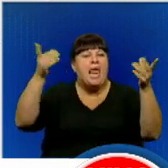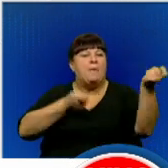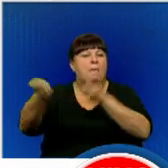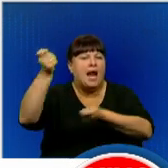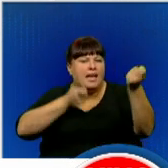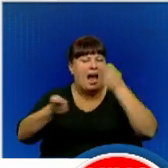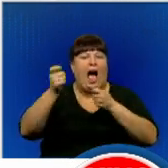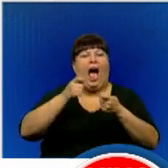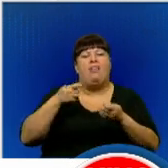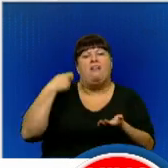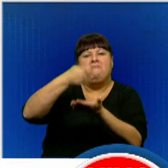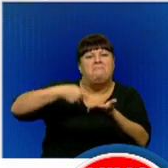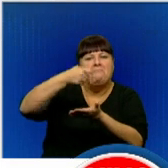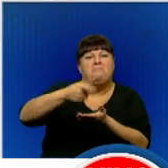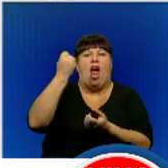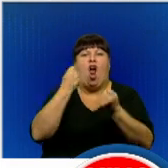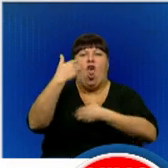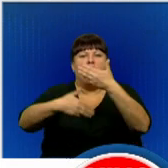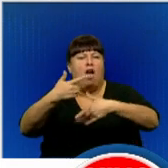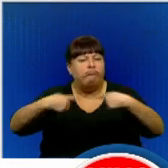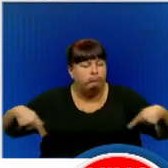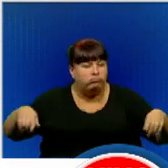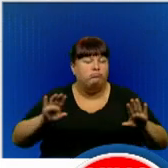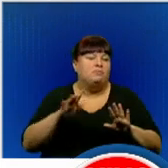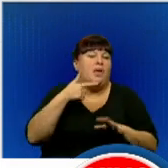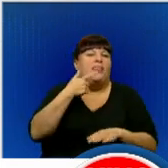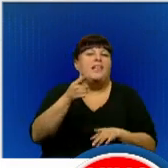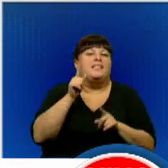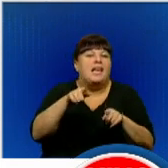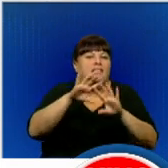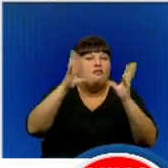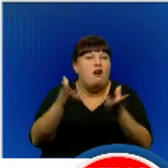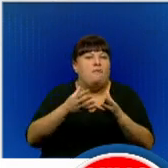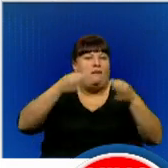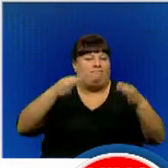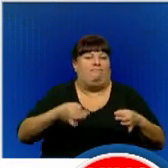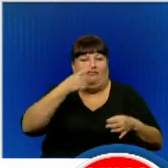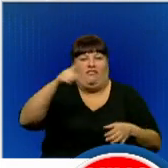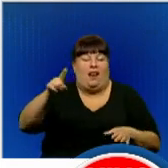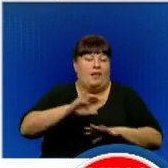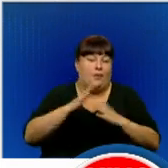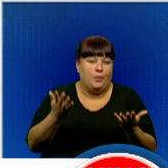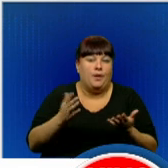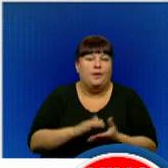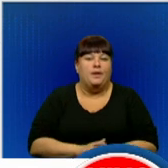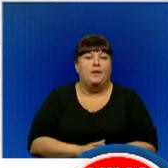la financiarización de la economía etcétera iban a ser los factores determinantes bien